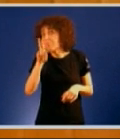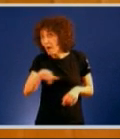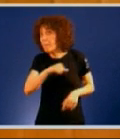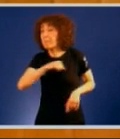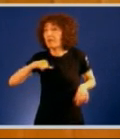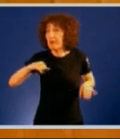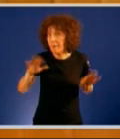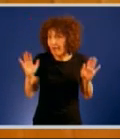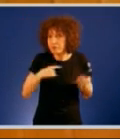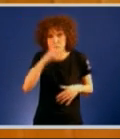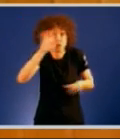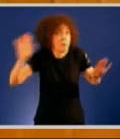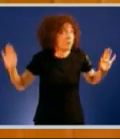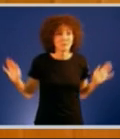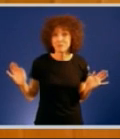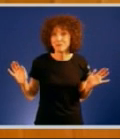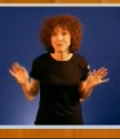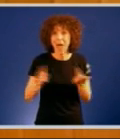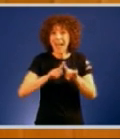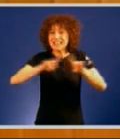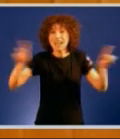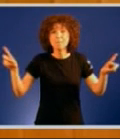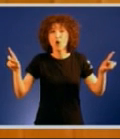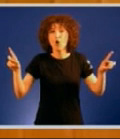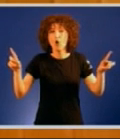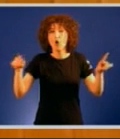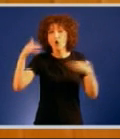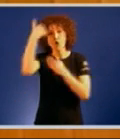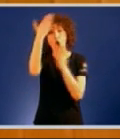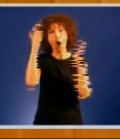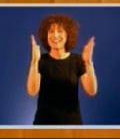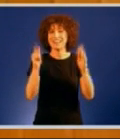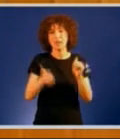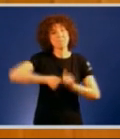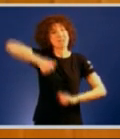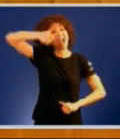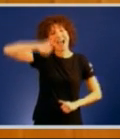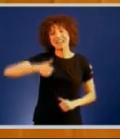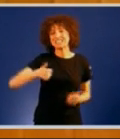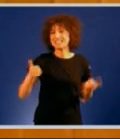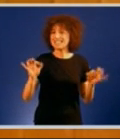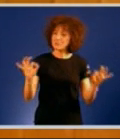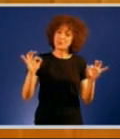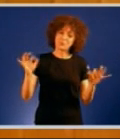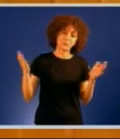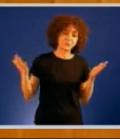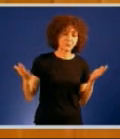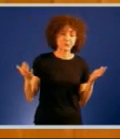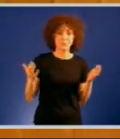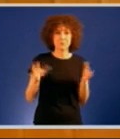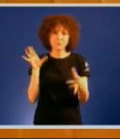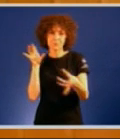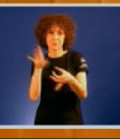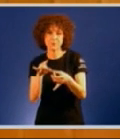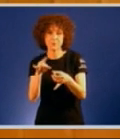financieros privados incluso, non o sabemos, e tampouco se atenden os que teñen máis relación co que podería